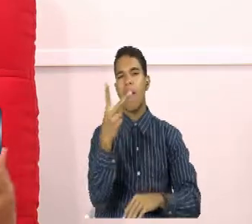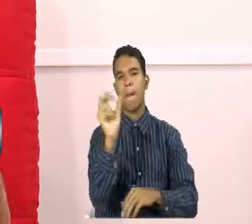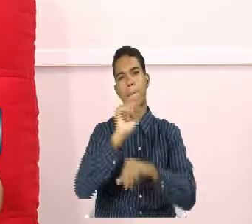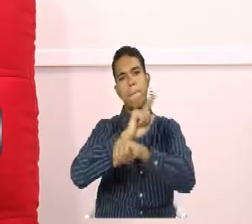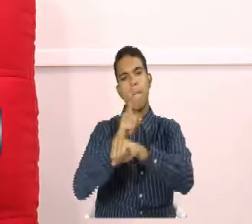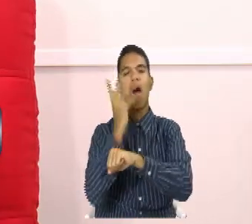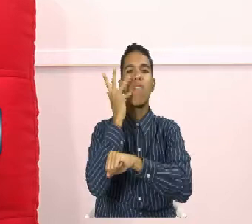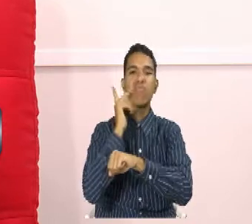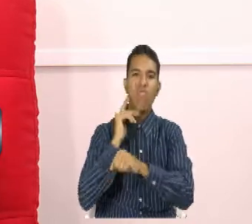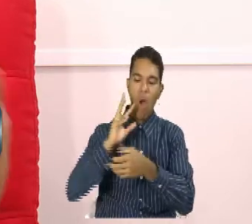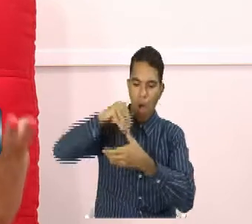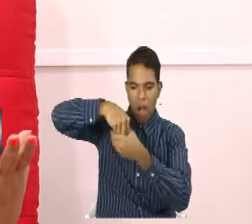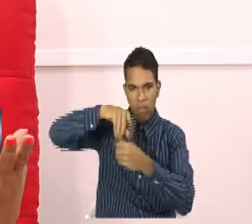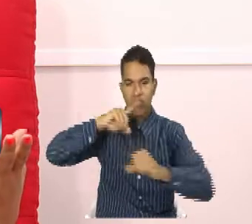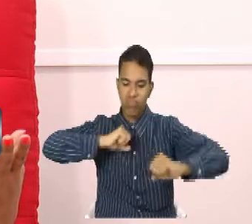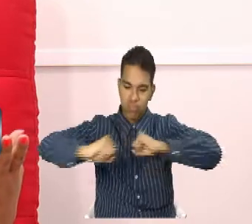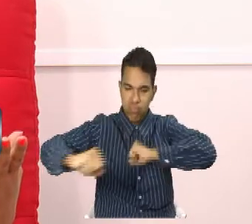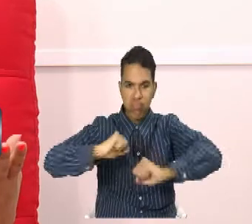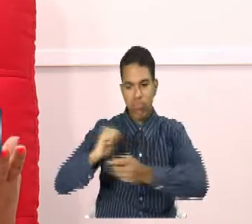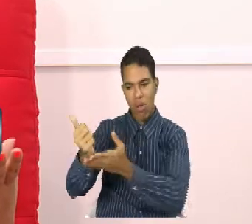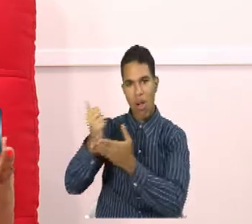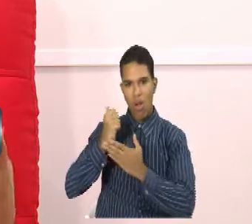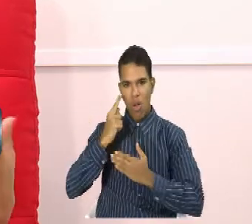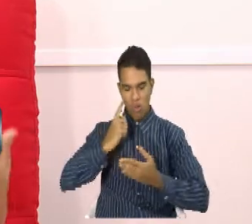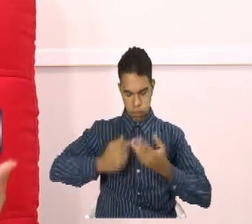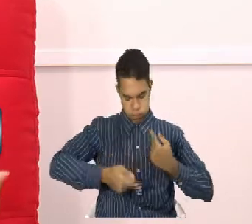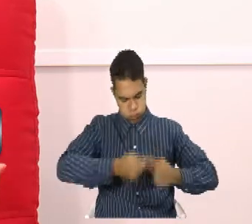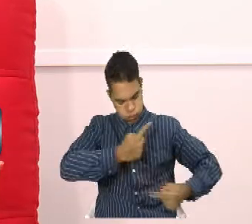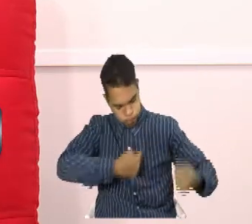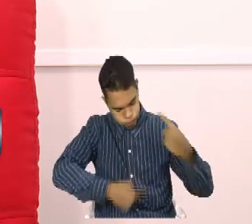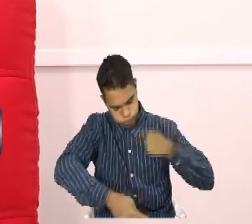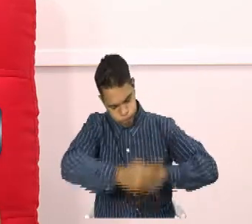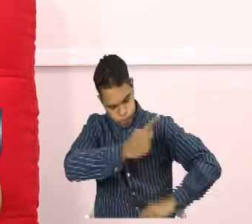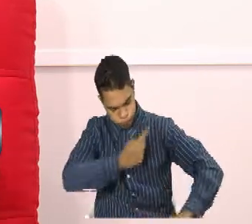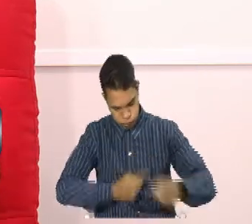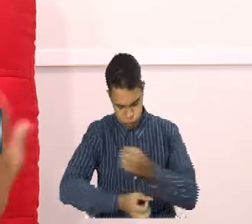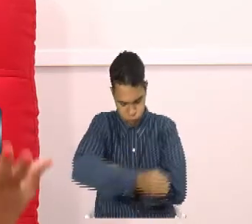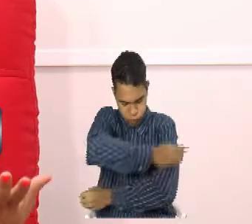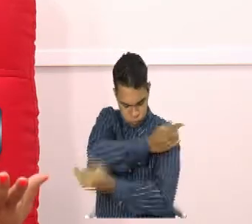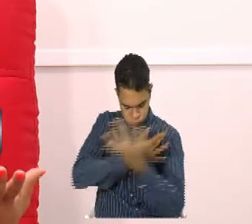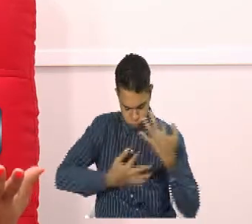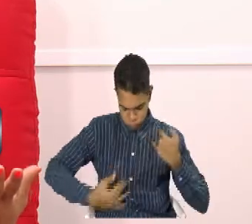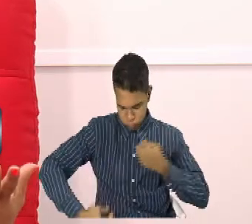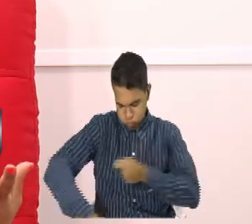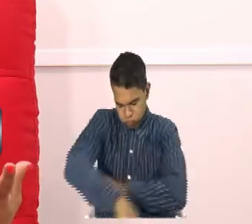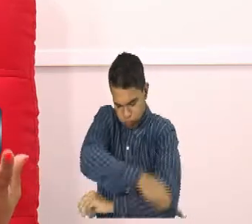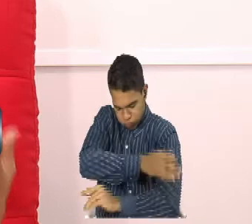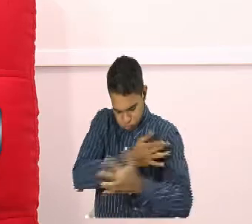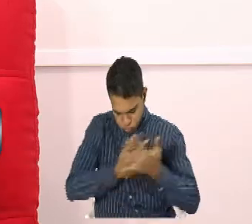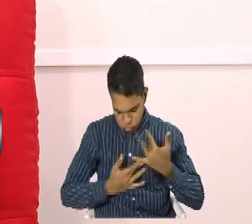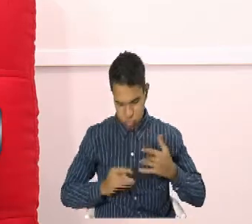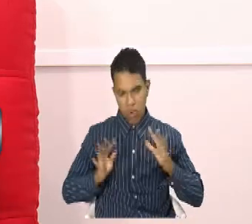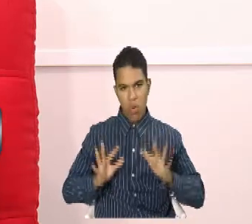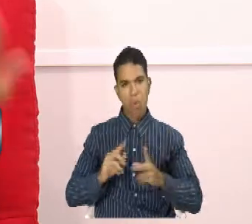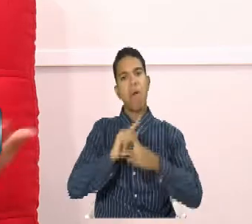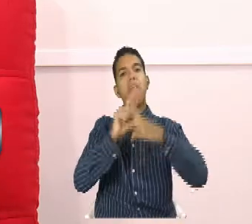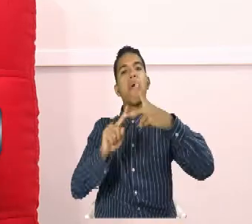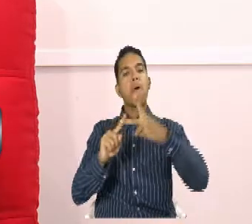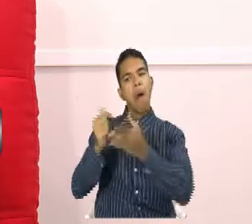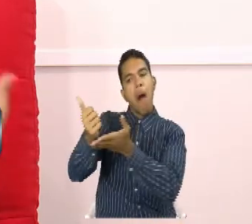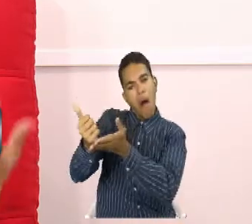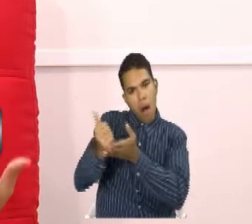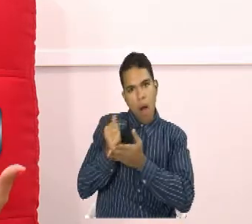la circulación, para poder estar más tranquilos, para ir bajando de peso, para ir para